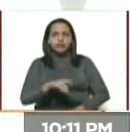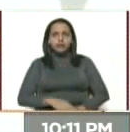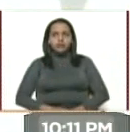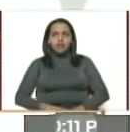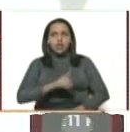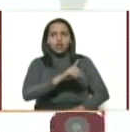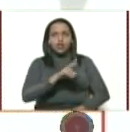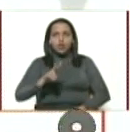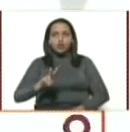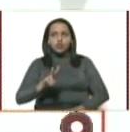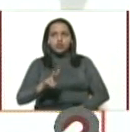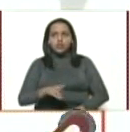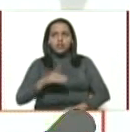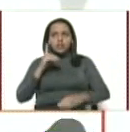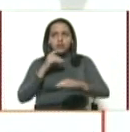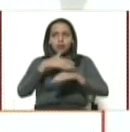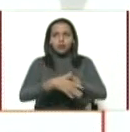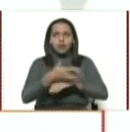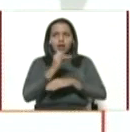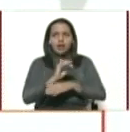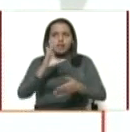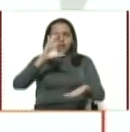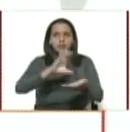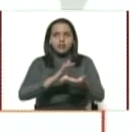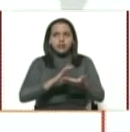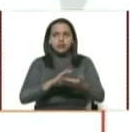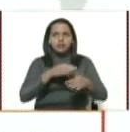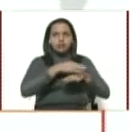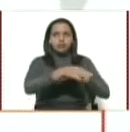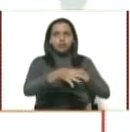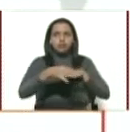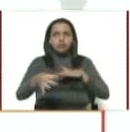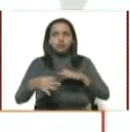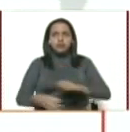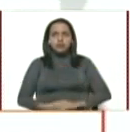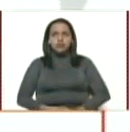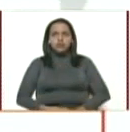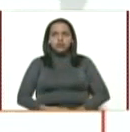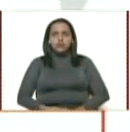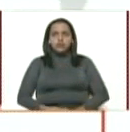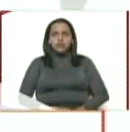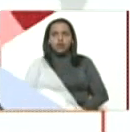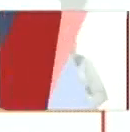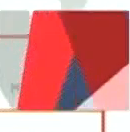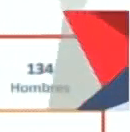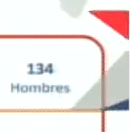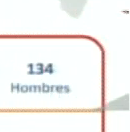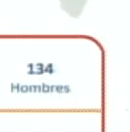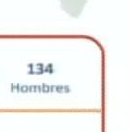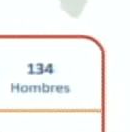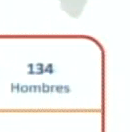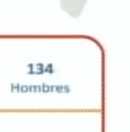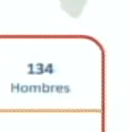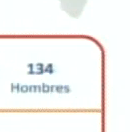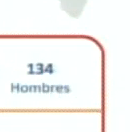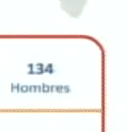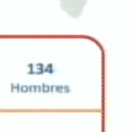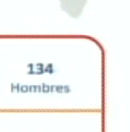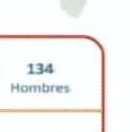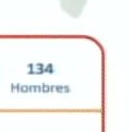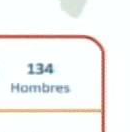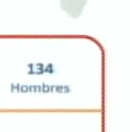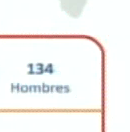del estado del Tamacuro, todos son de la capital, del municipio Tucupita. En el estado Cojedes tenemos 8